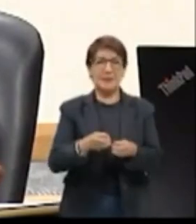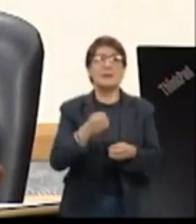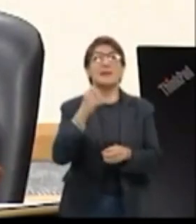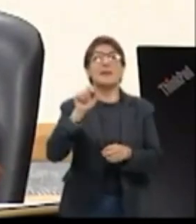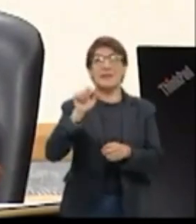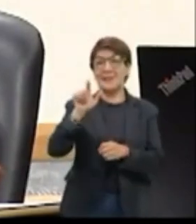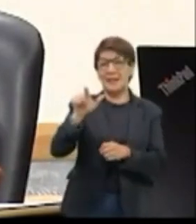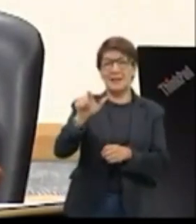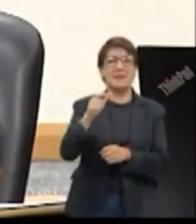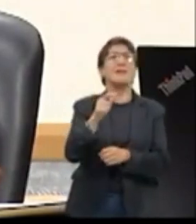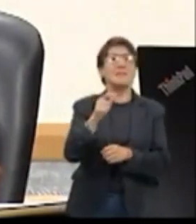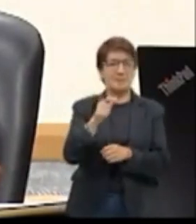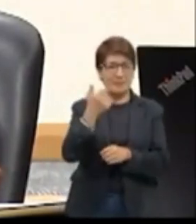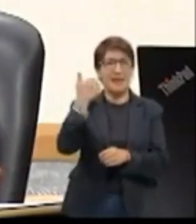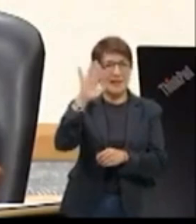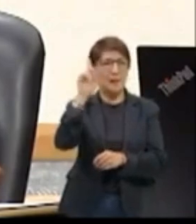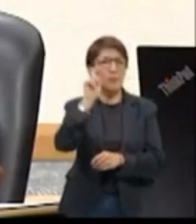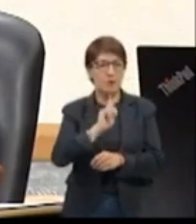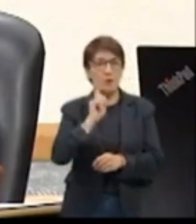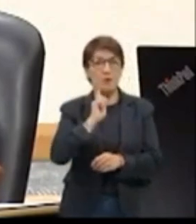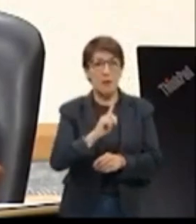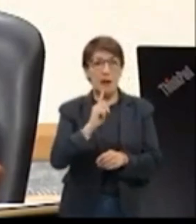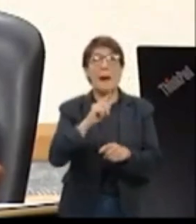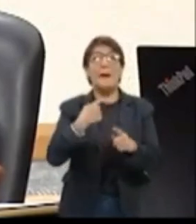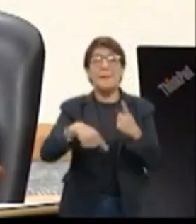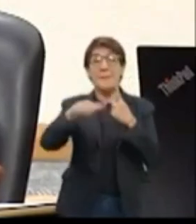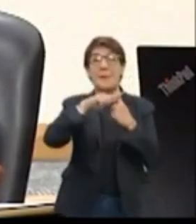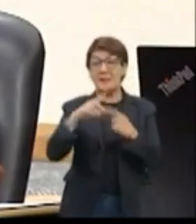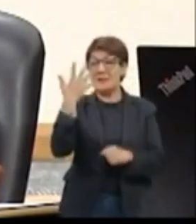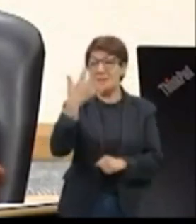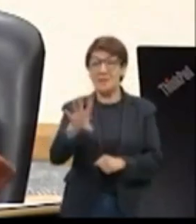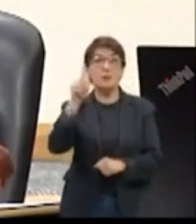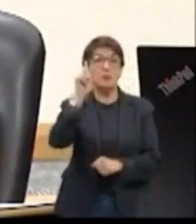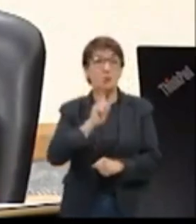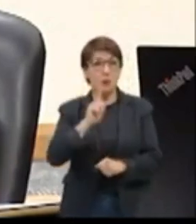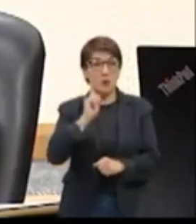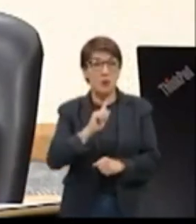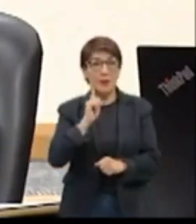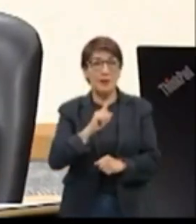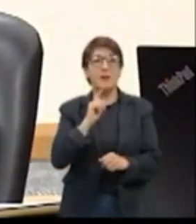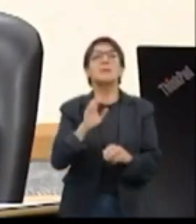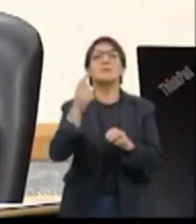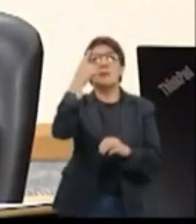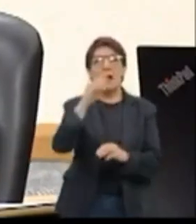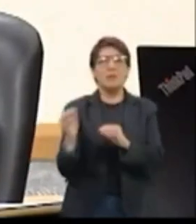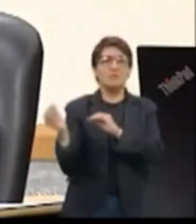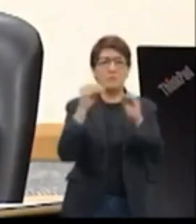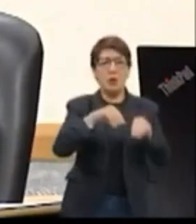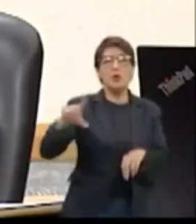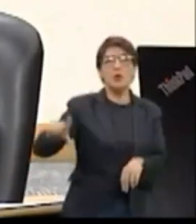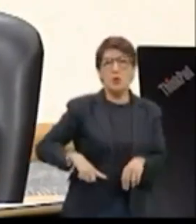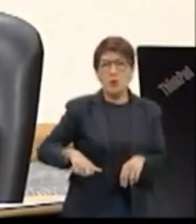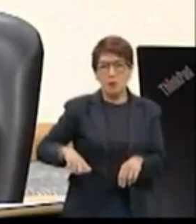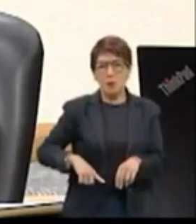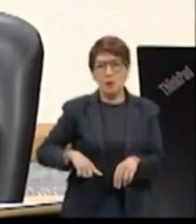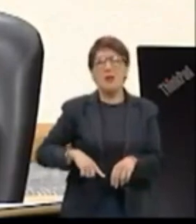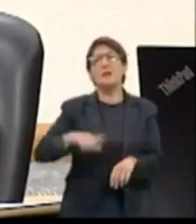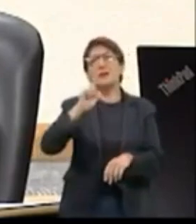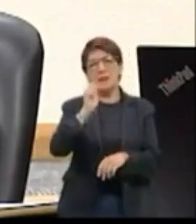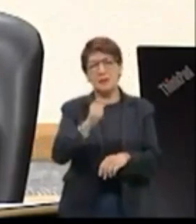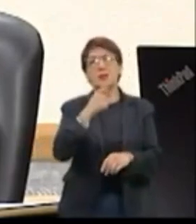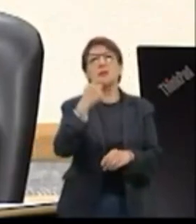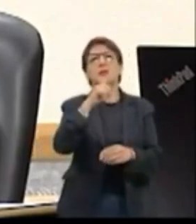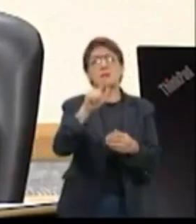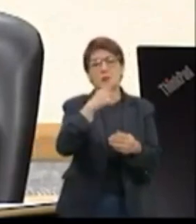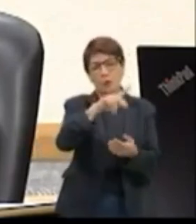a una presidenta que dé la voz, que dé tranquilidad, que dé liderazgo, que inspire respeto. Y estas